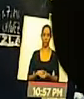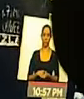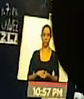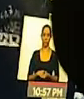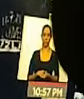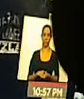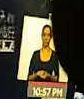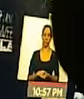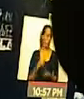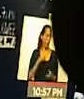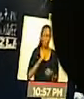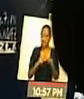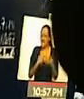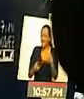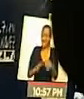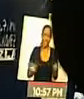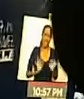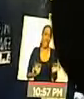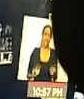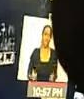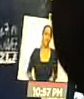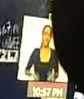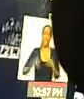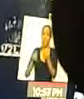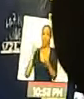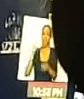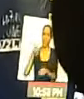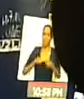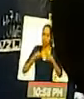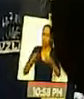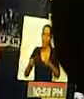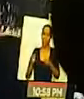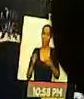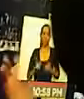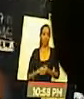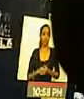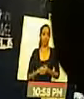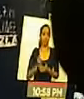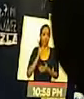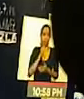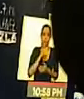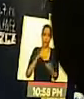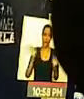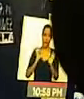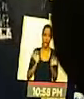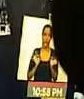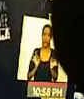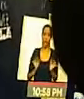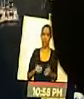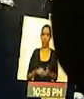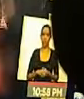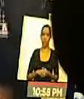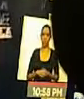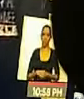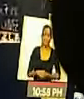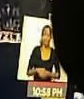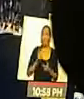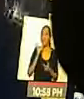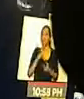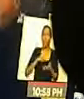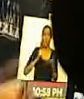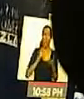No les interesa nada. Si hay que entregar el país, lo entregamos. No tenemos ningún tipo de consideración. Claro, además, claro, si no hay contrato, es